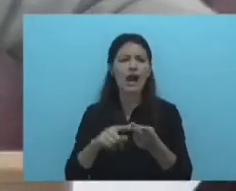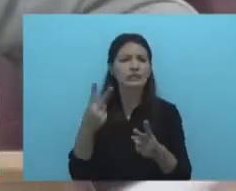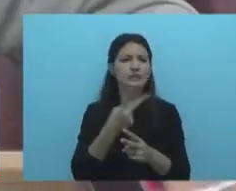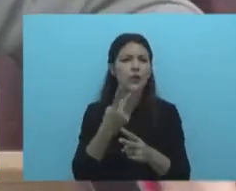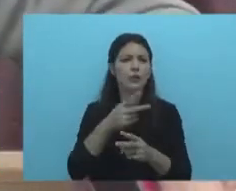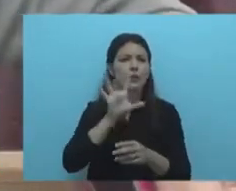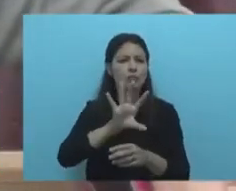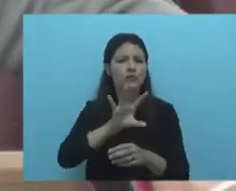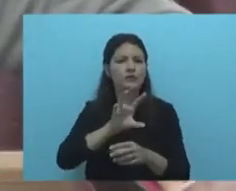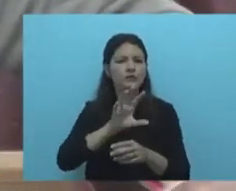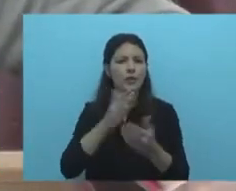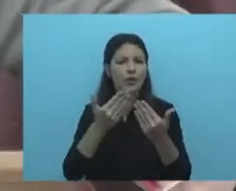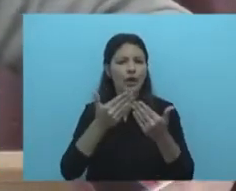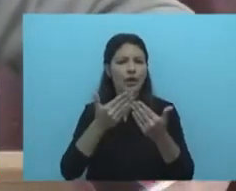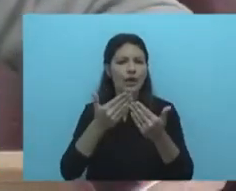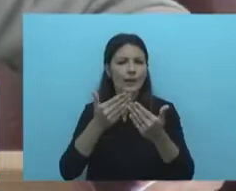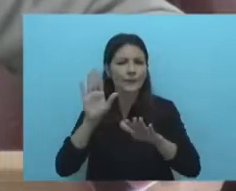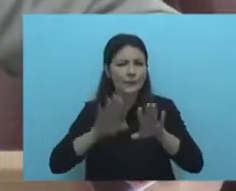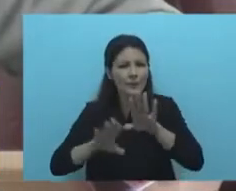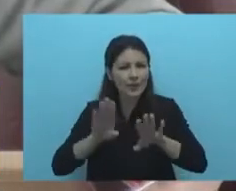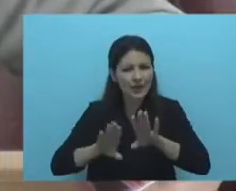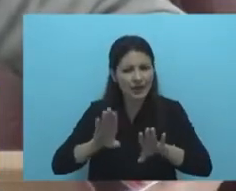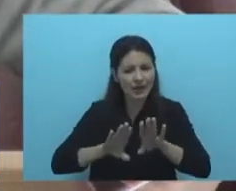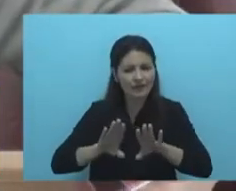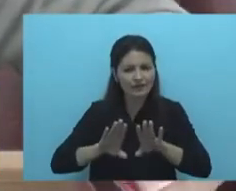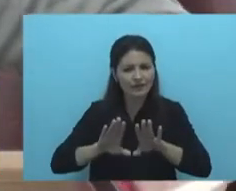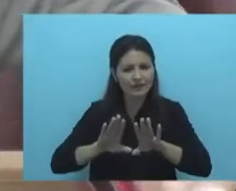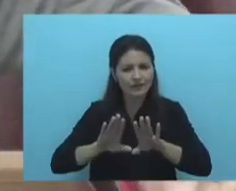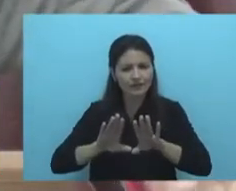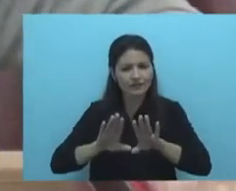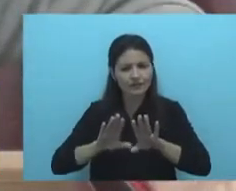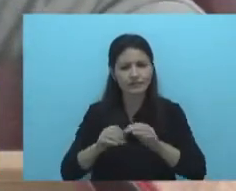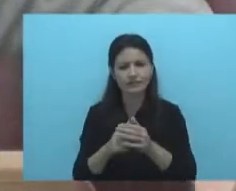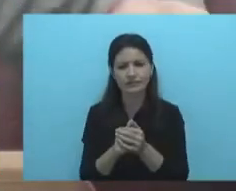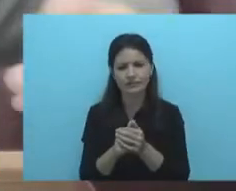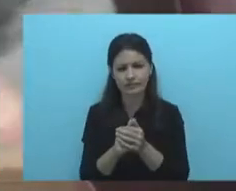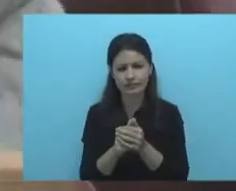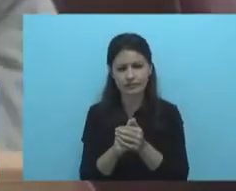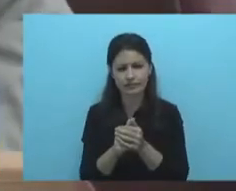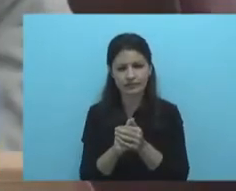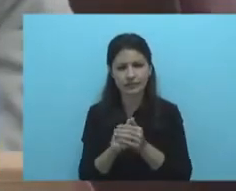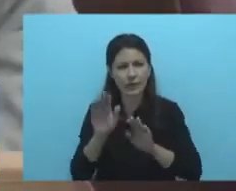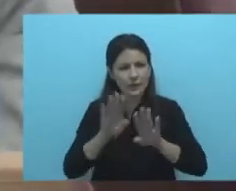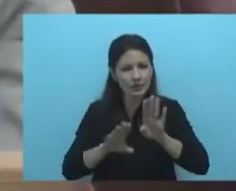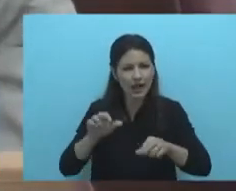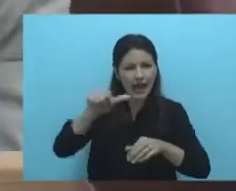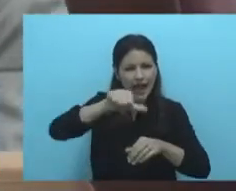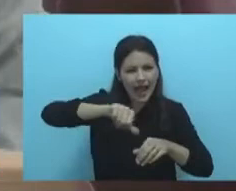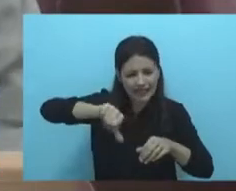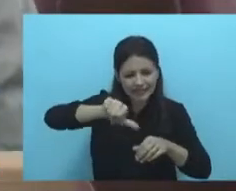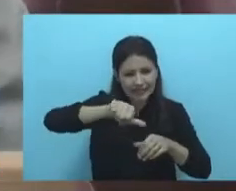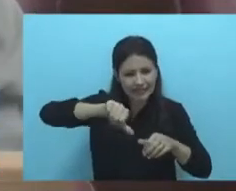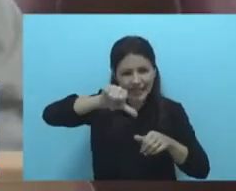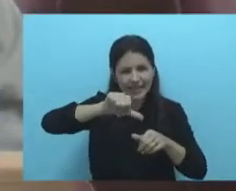provincia en el país que en involucrarse de lleno en la producción pública de cannabis con